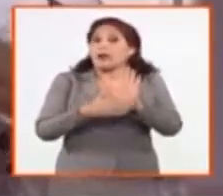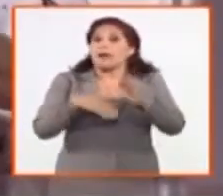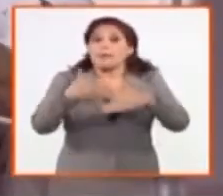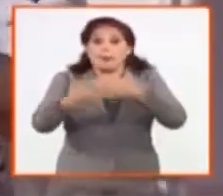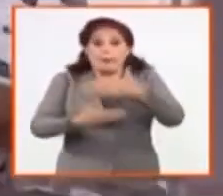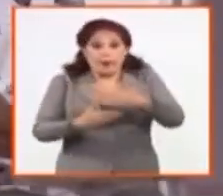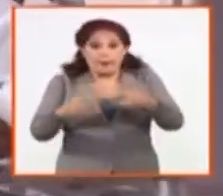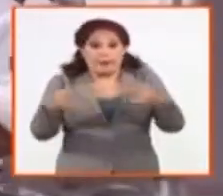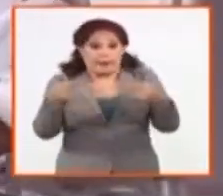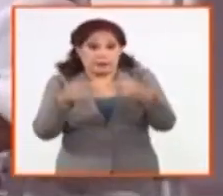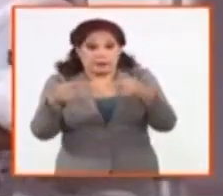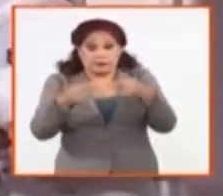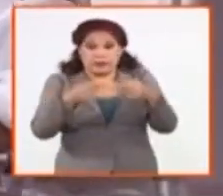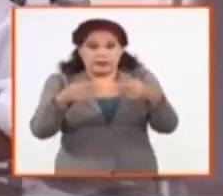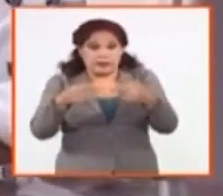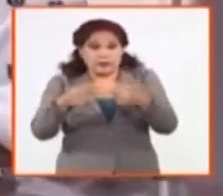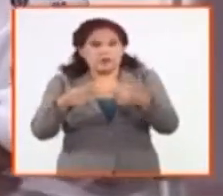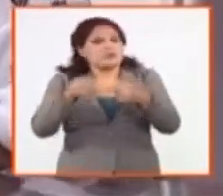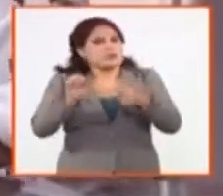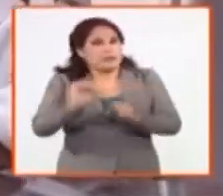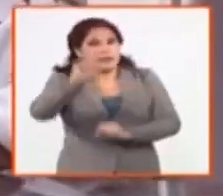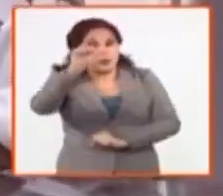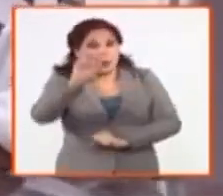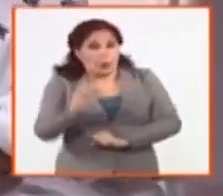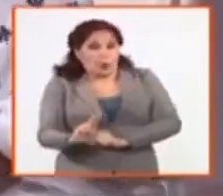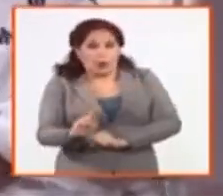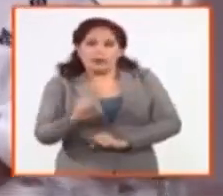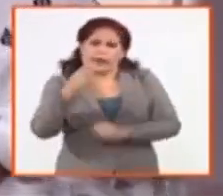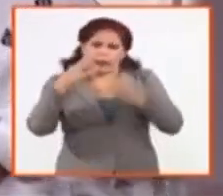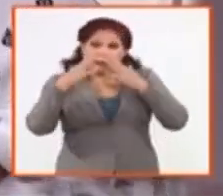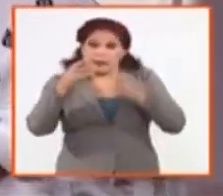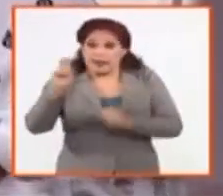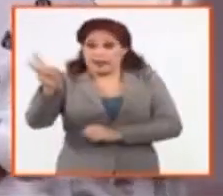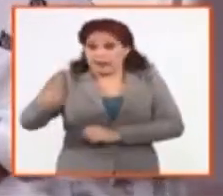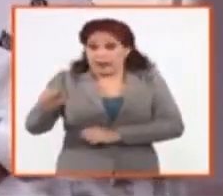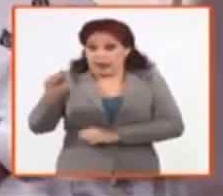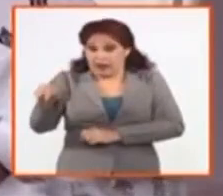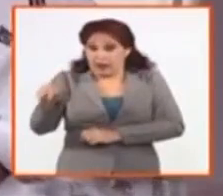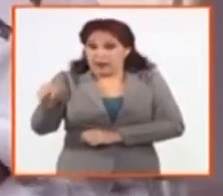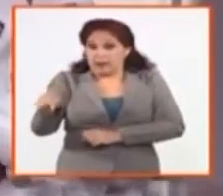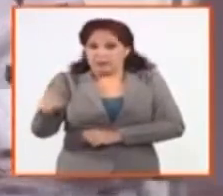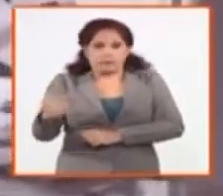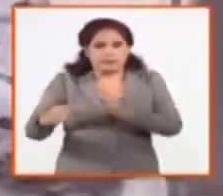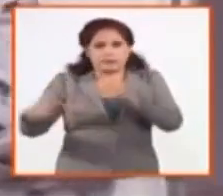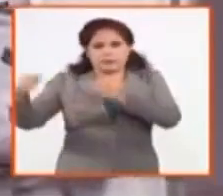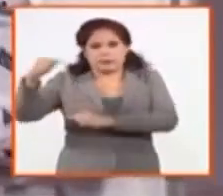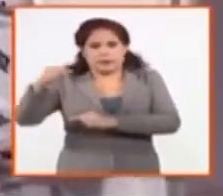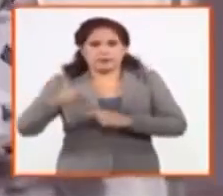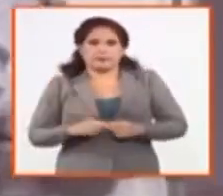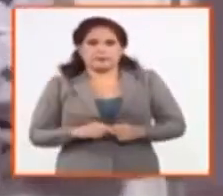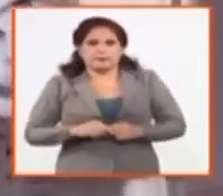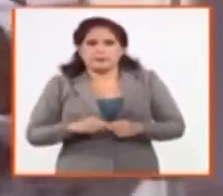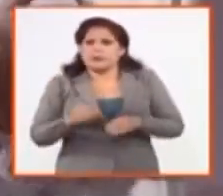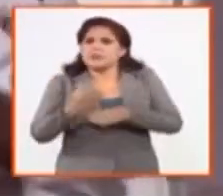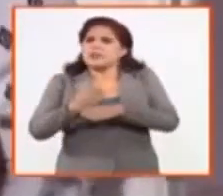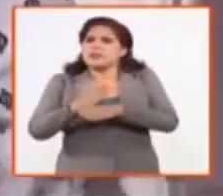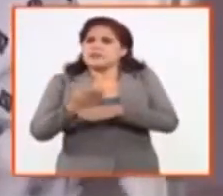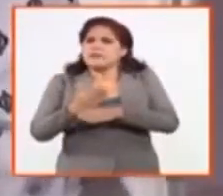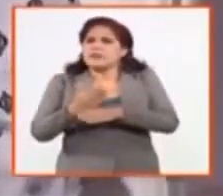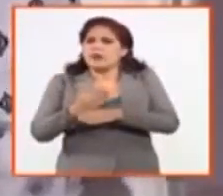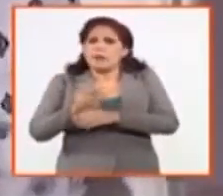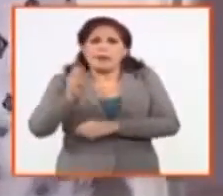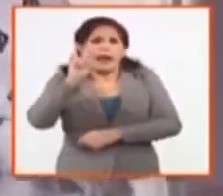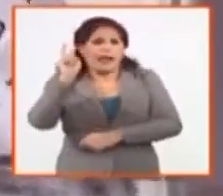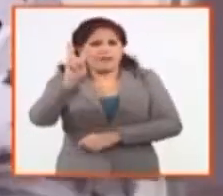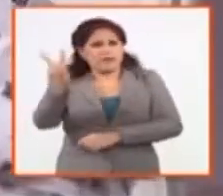la contradicción sur-norte siempre tuvo un papel protagónico y Vietnam estuvo a la cabeza. Pero ¿qué significó para ese país y también para el resto